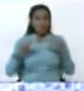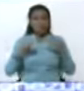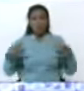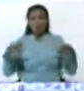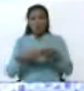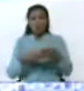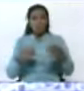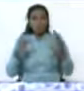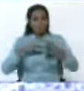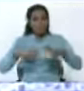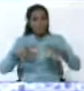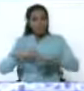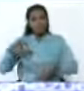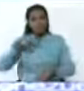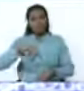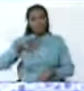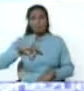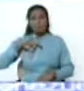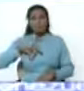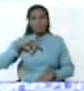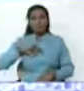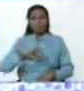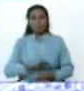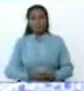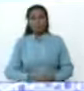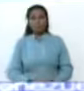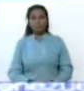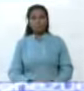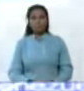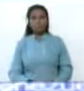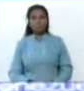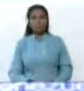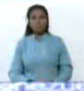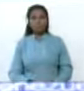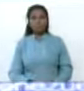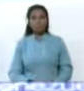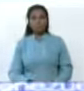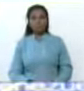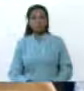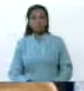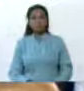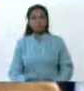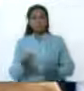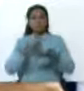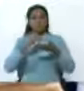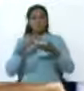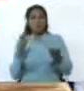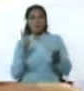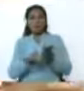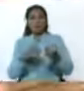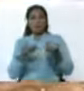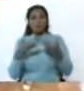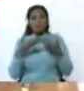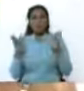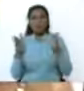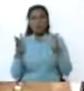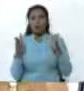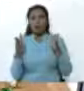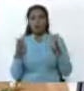de Investigaciones Científicas, Penales y Criminalísticas, el CICPC. Firmado.